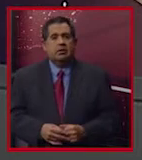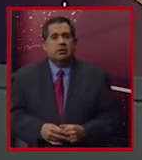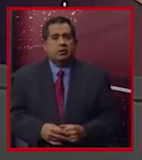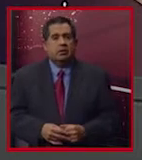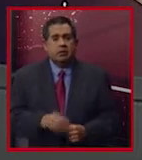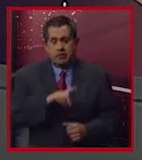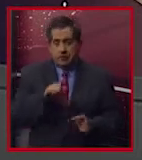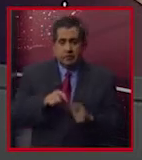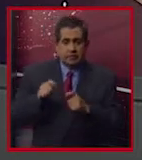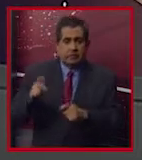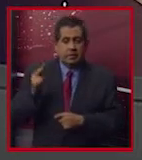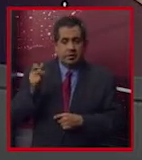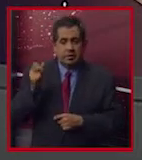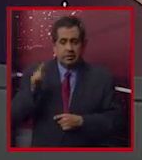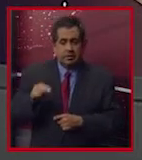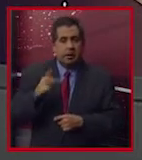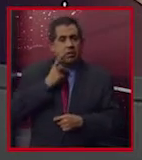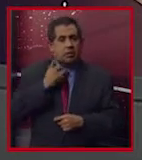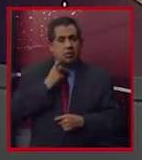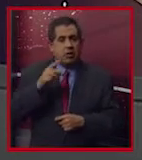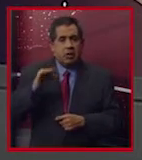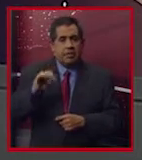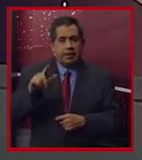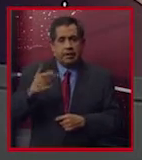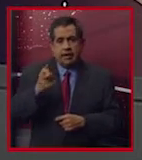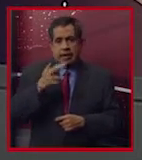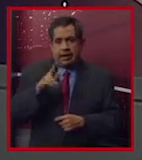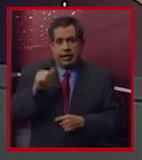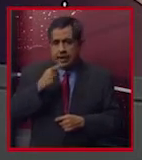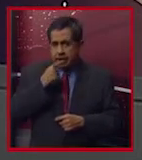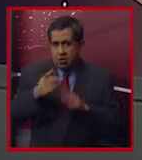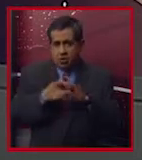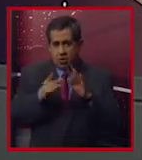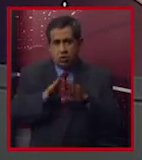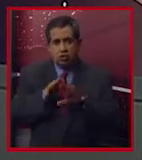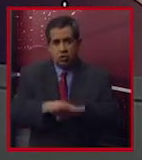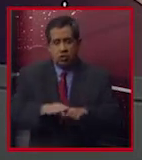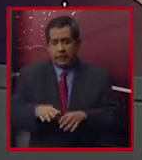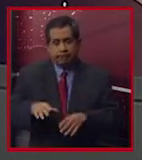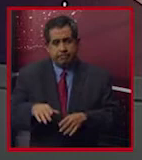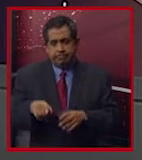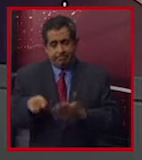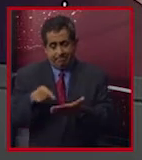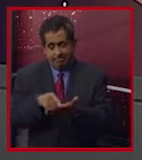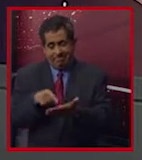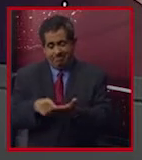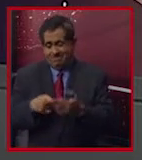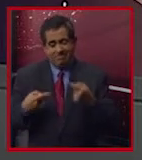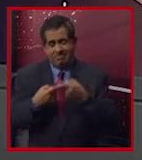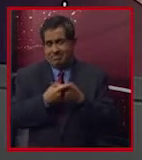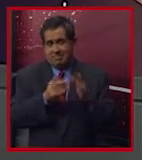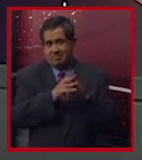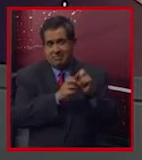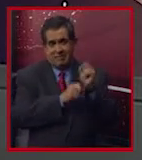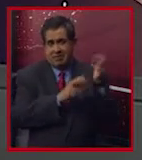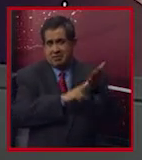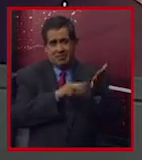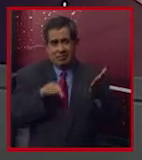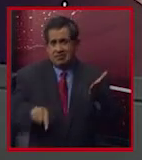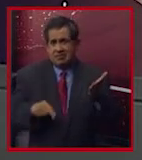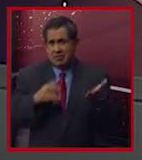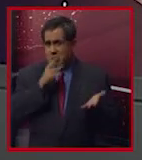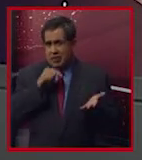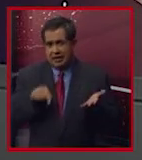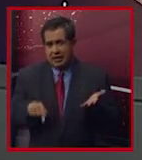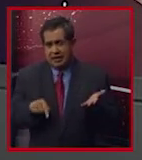En el turno de Acción Nacional, el diputado Alfredo Miguel Herrera se refirió a las acciones de inconstitucionalidad contra la Ley de Seguridad Interior